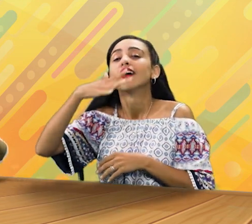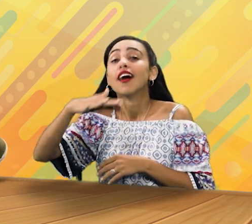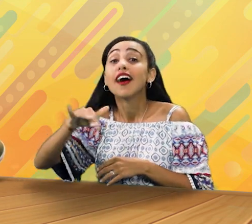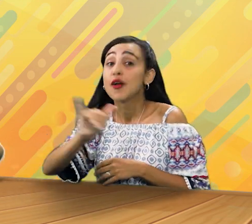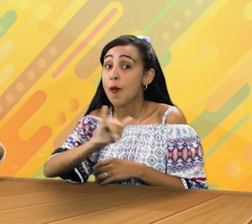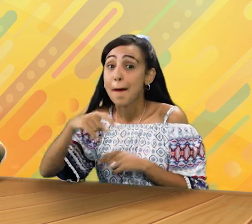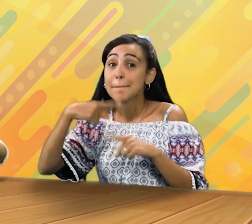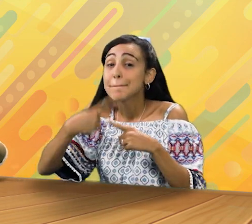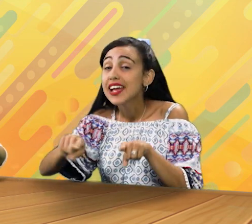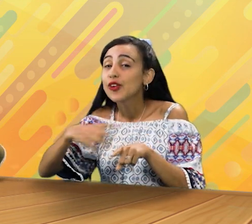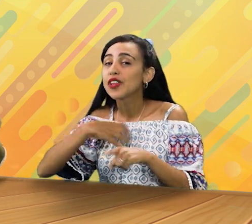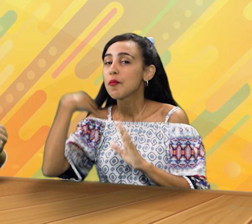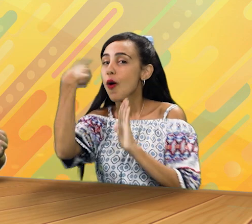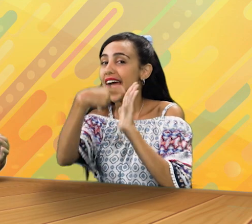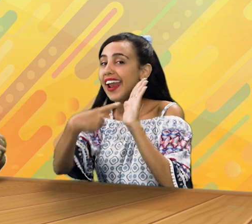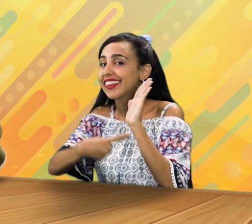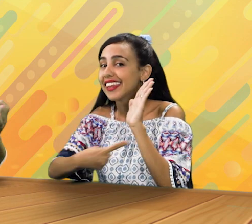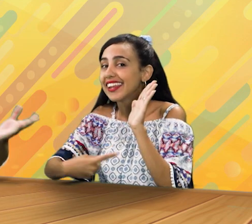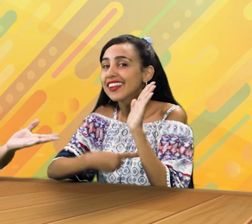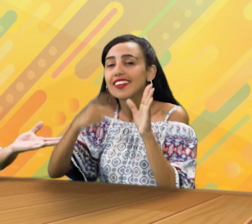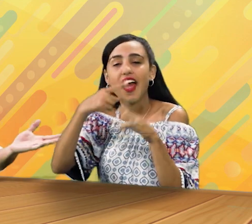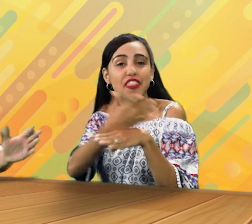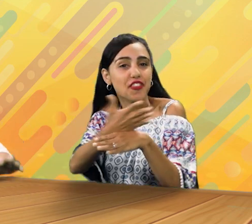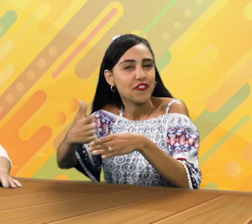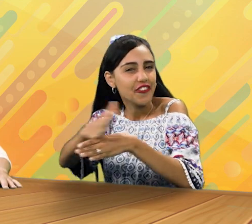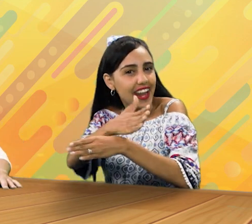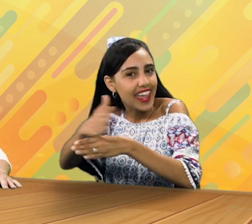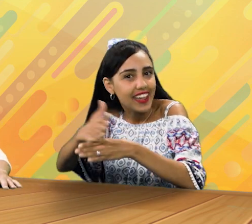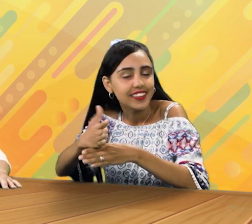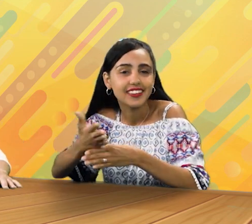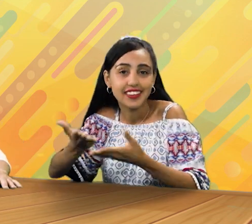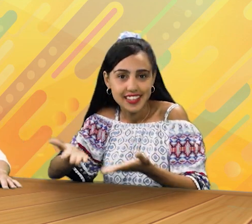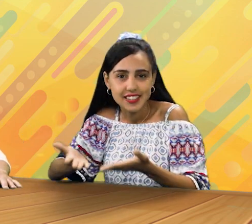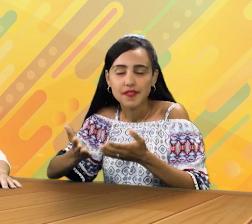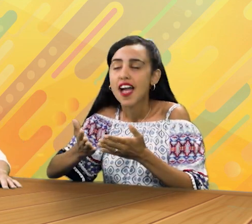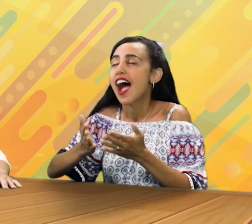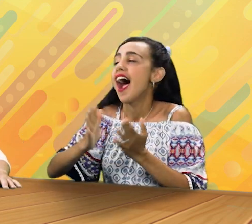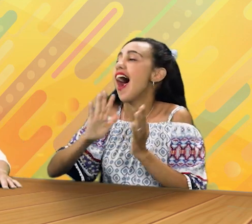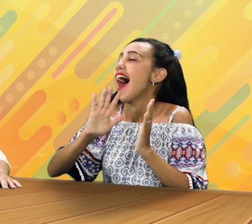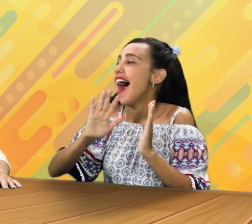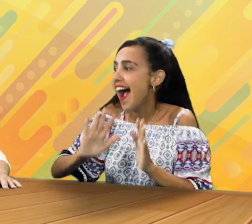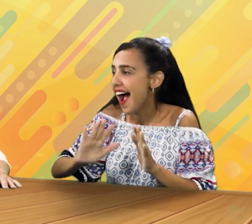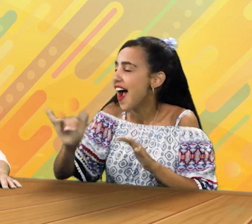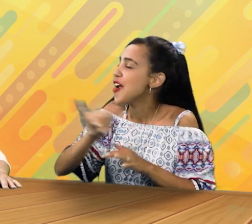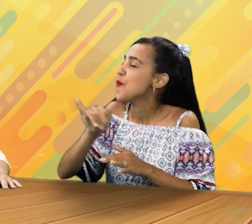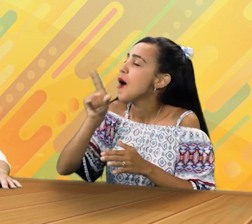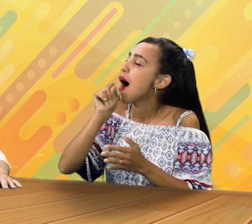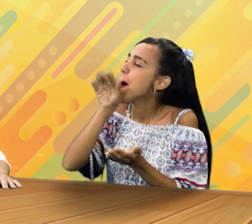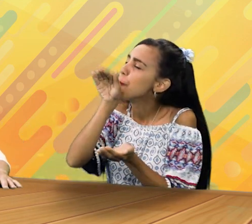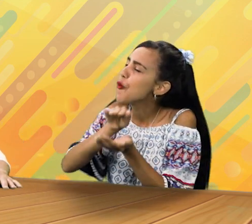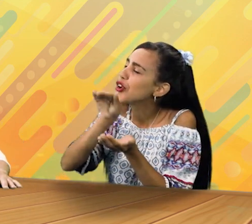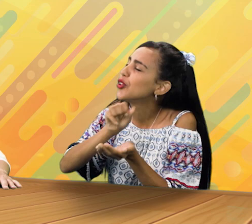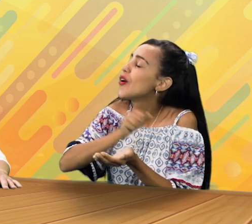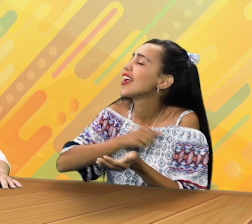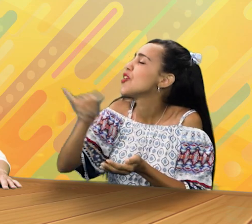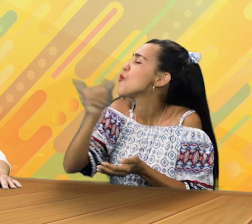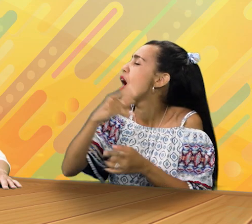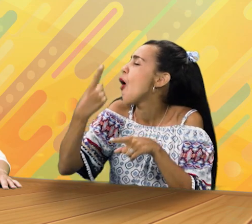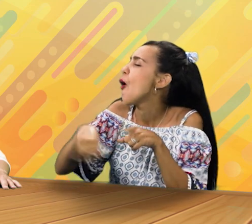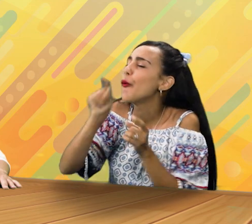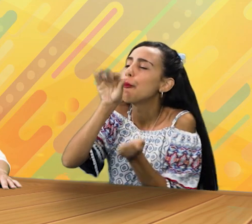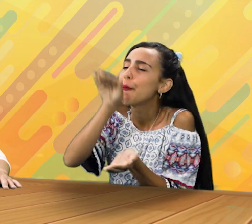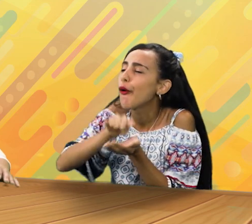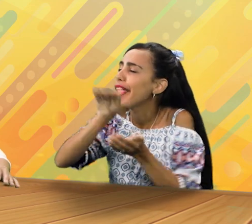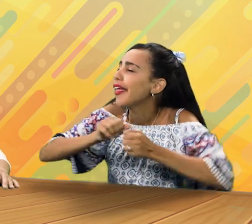tenemos características que nos distinguen y nos hacen diferentes. ¡Ah! Como el pollito, que querían que fuera igual a los demás pollitos